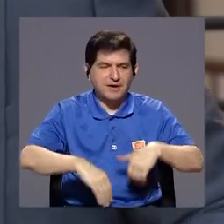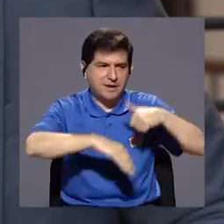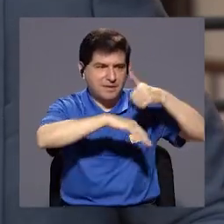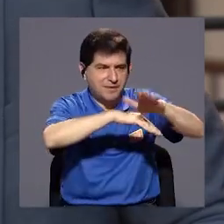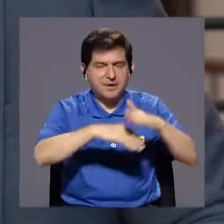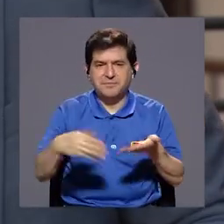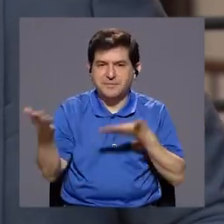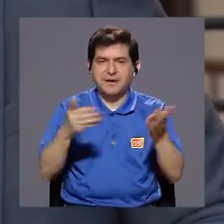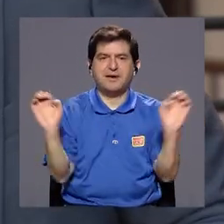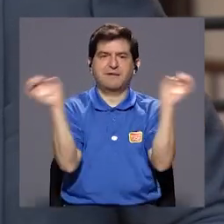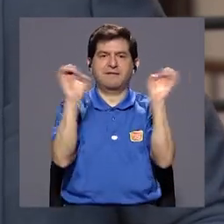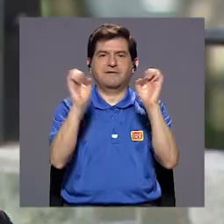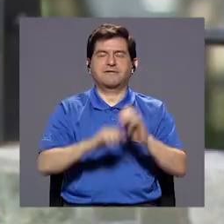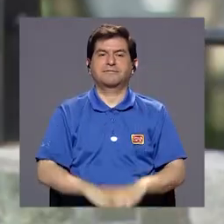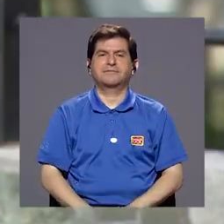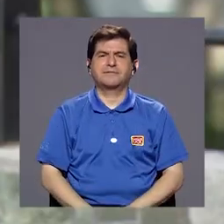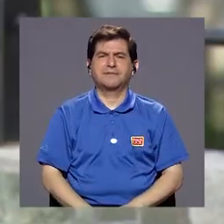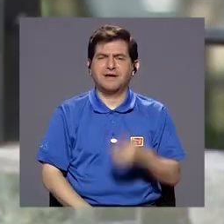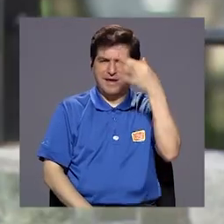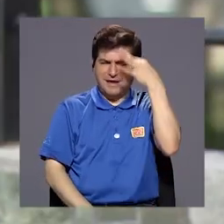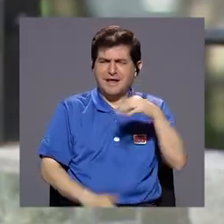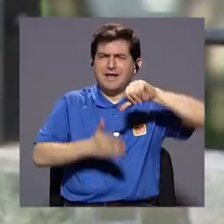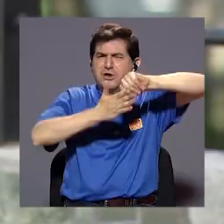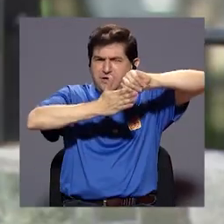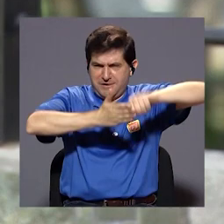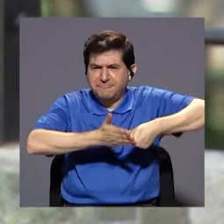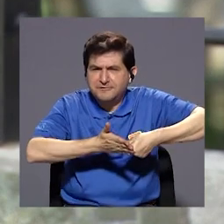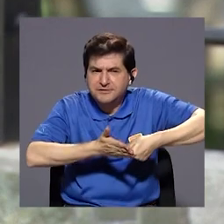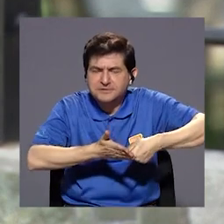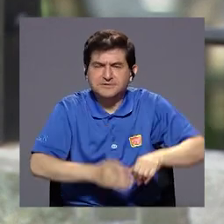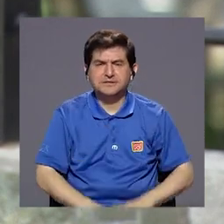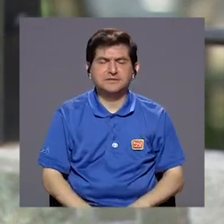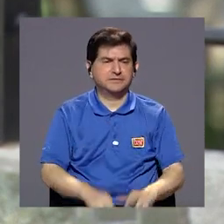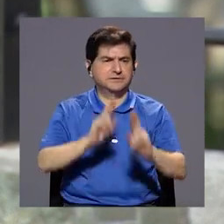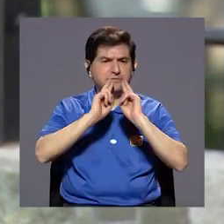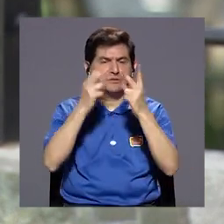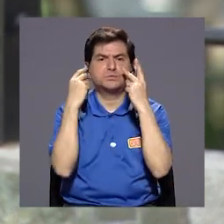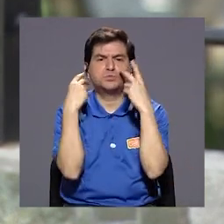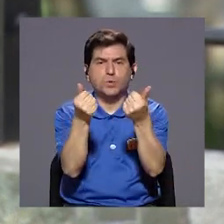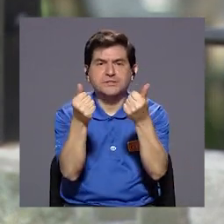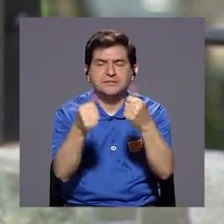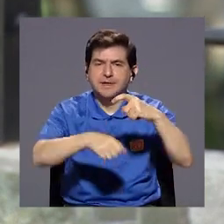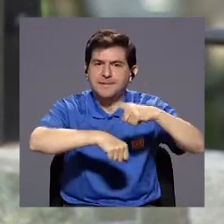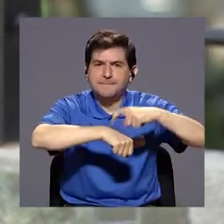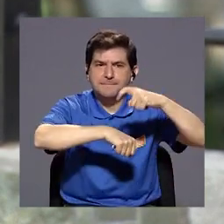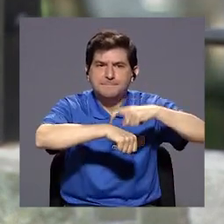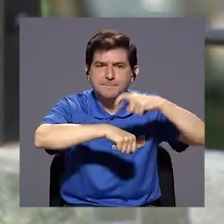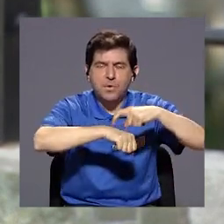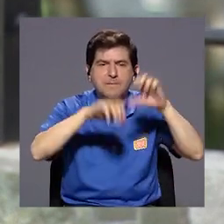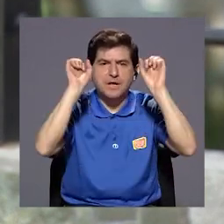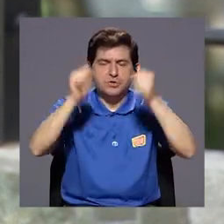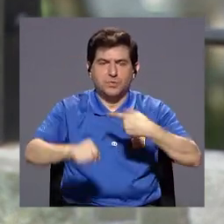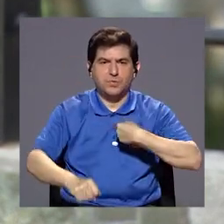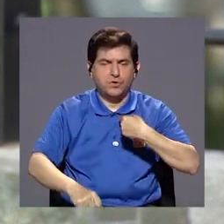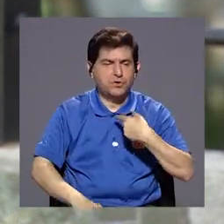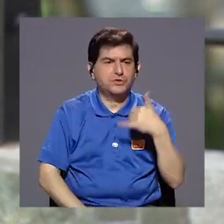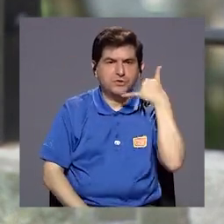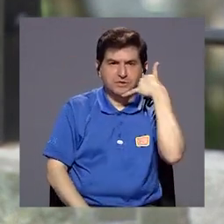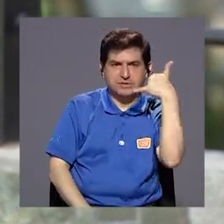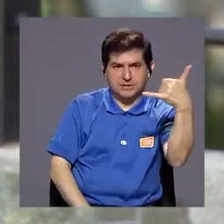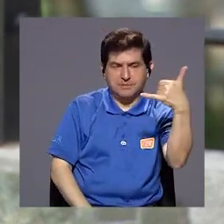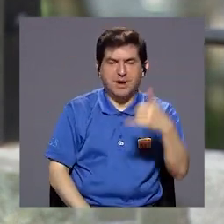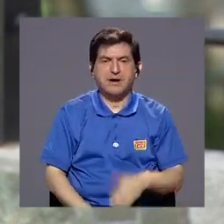traslade al servicio de emergencia. Sí, pienso que en lo que hay que insistir es que la respuesta más pronta es el momento en el que puedo